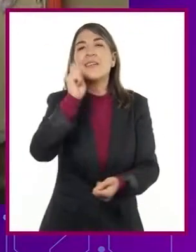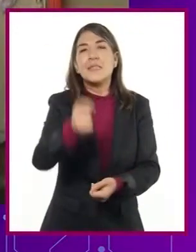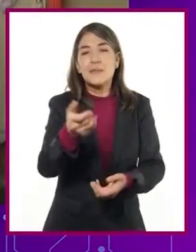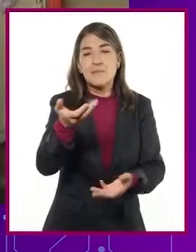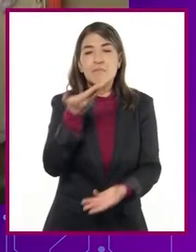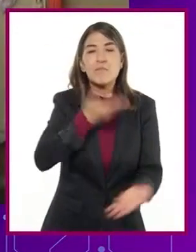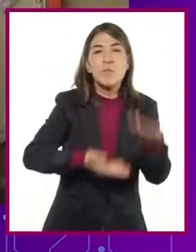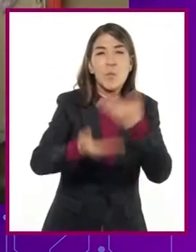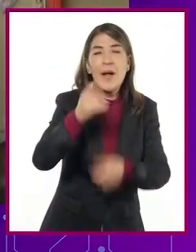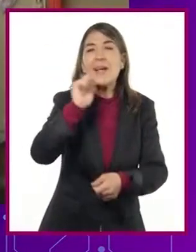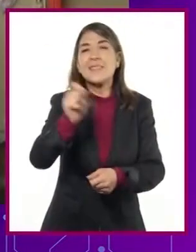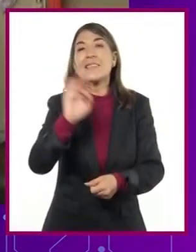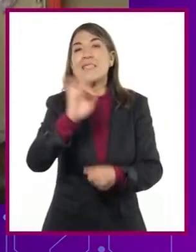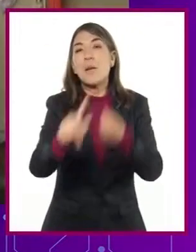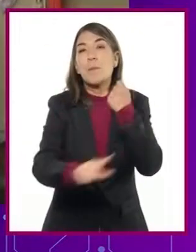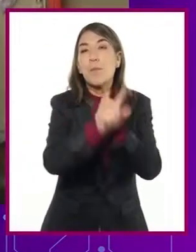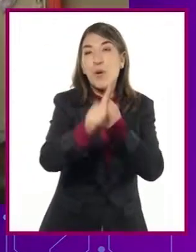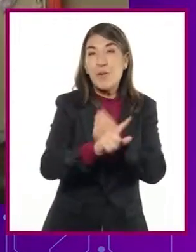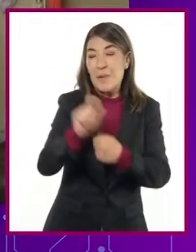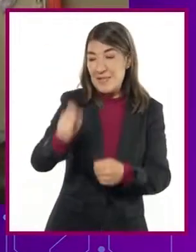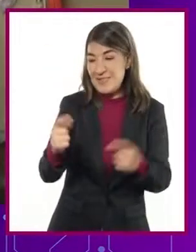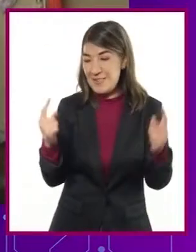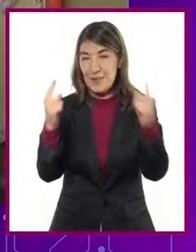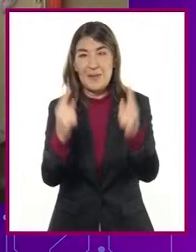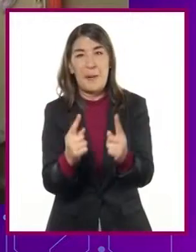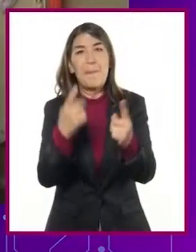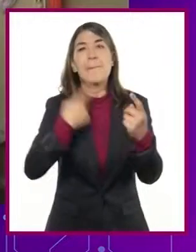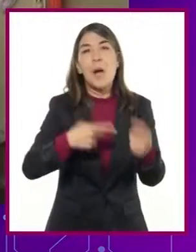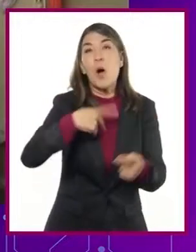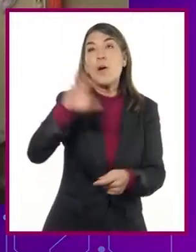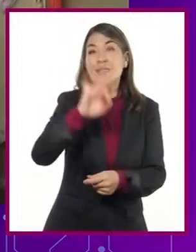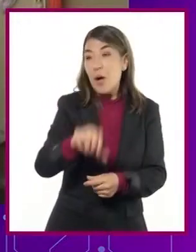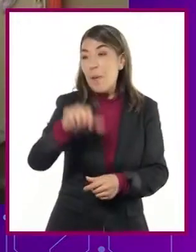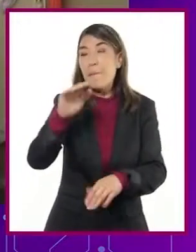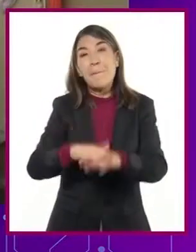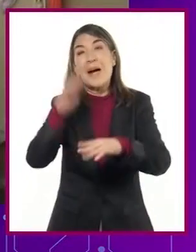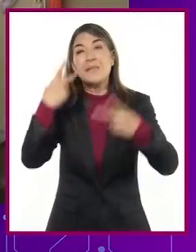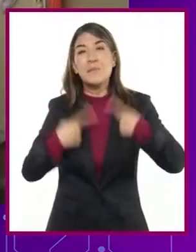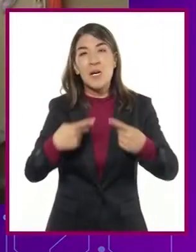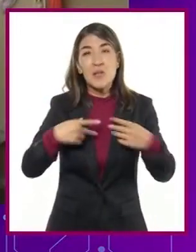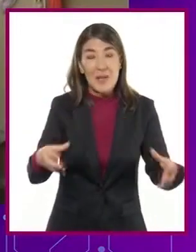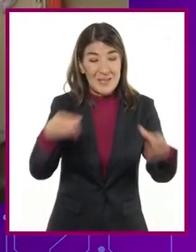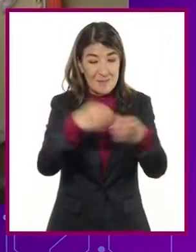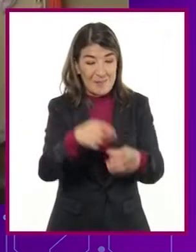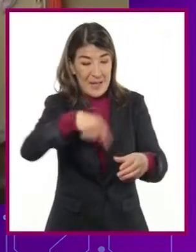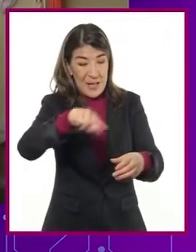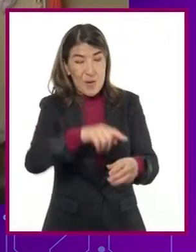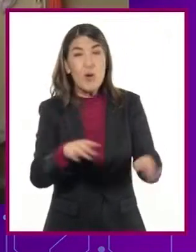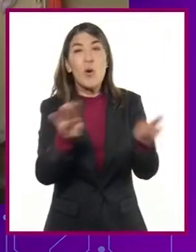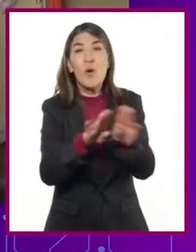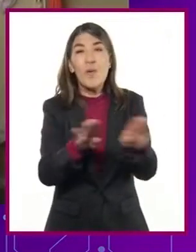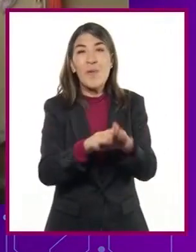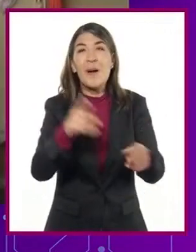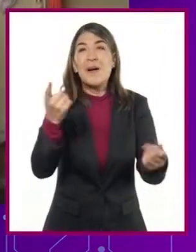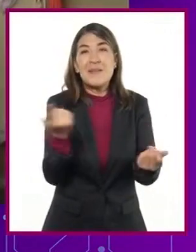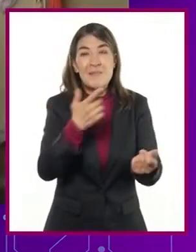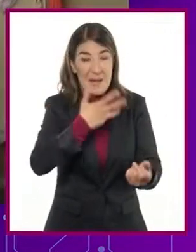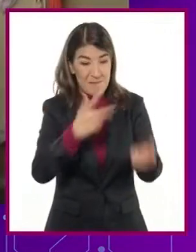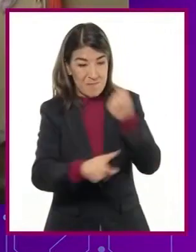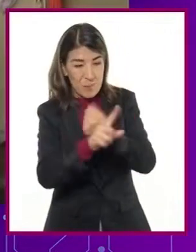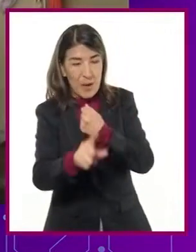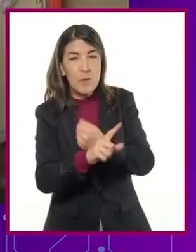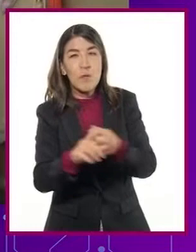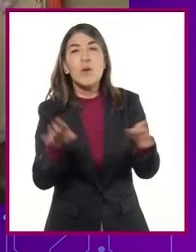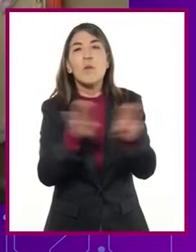involucradas, un conflicto quizá en el que están involucradas 2 o más personas, debemos de hacerlo de la manera más fría y más objetiva